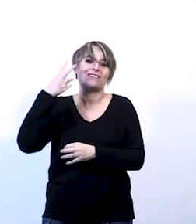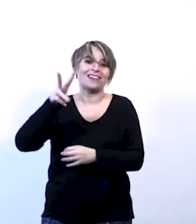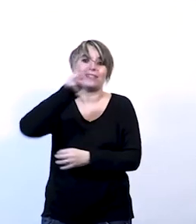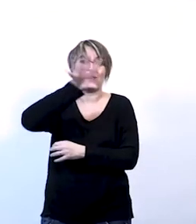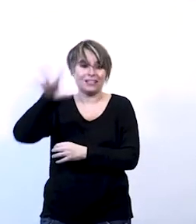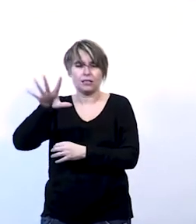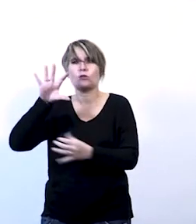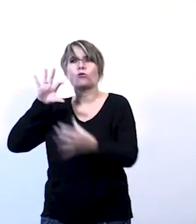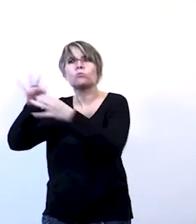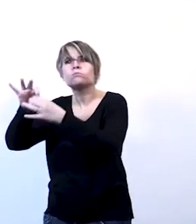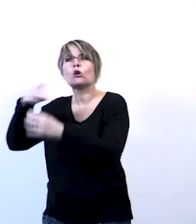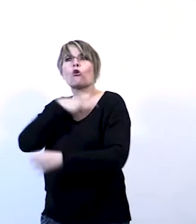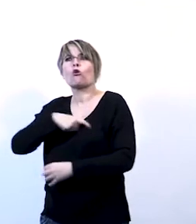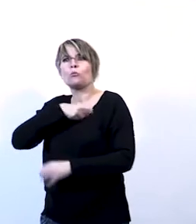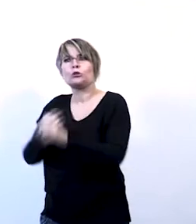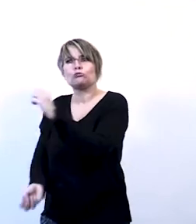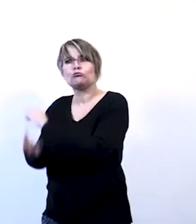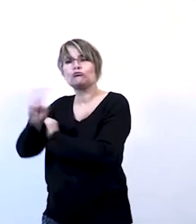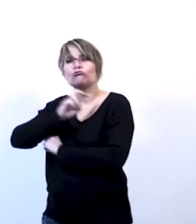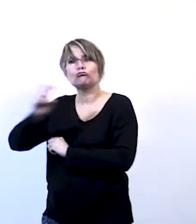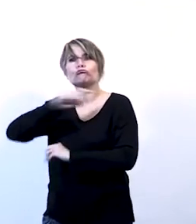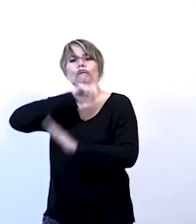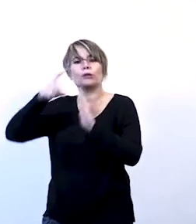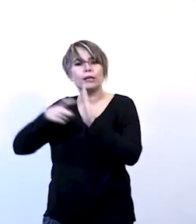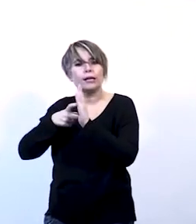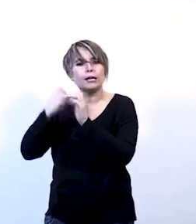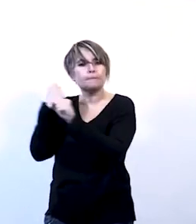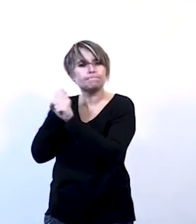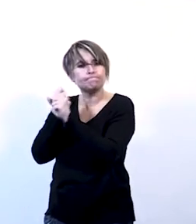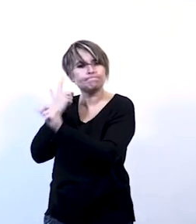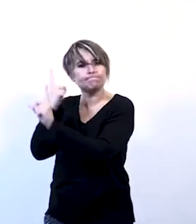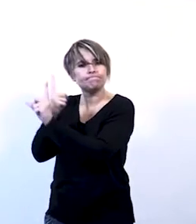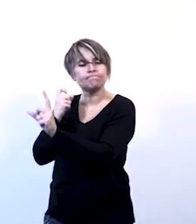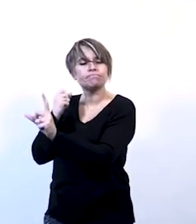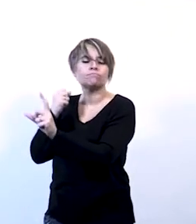Hay otra coalición para cambiar la ley